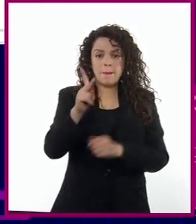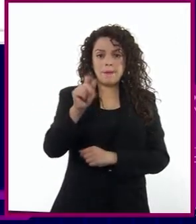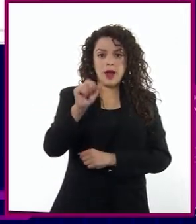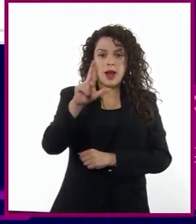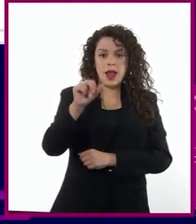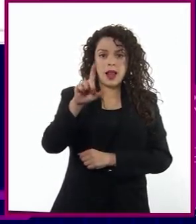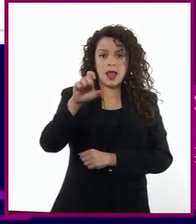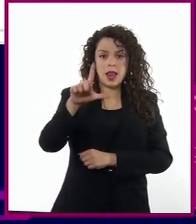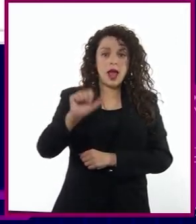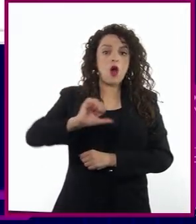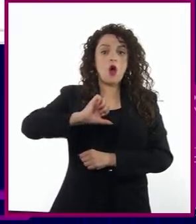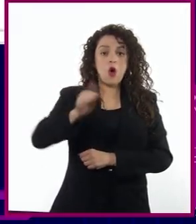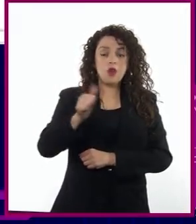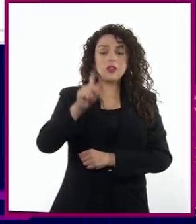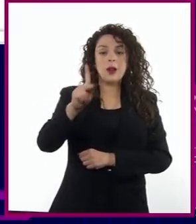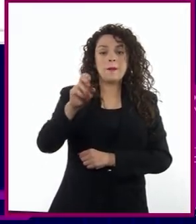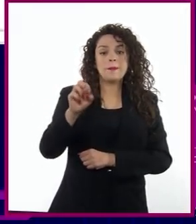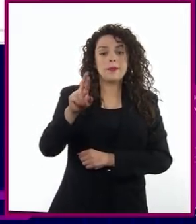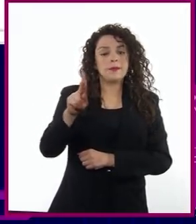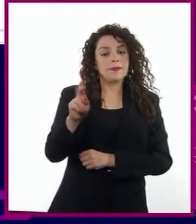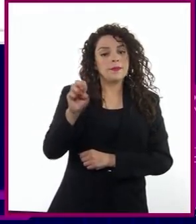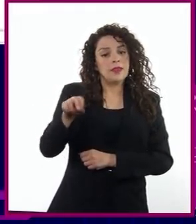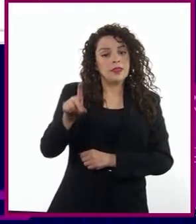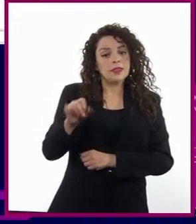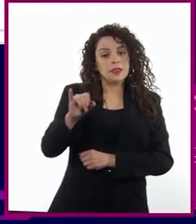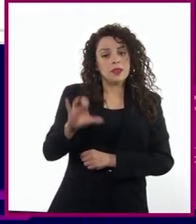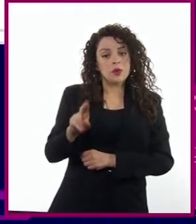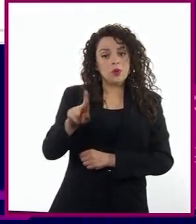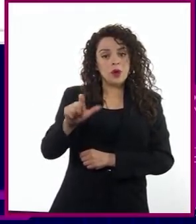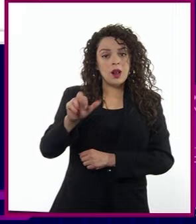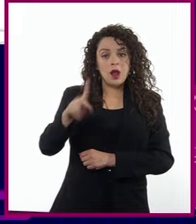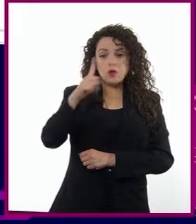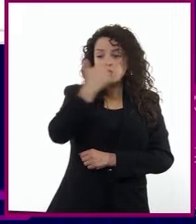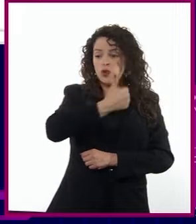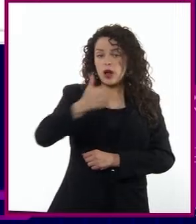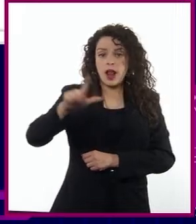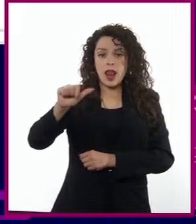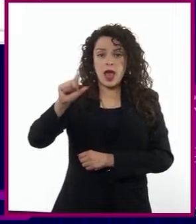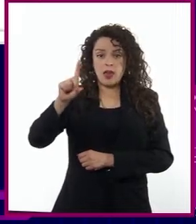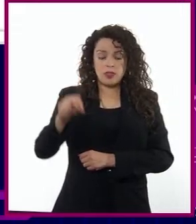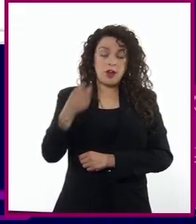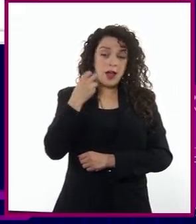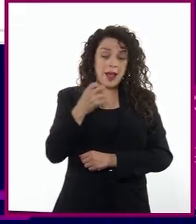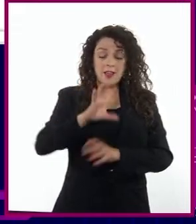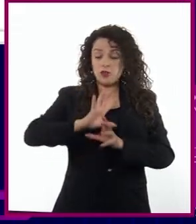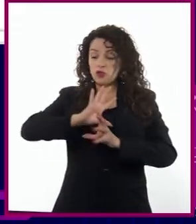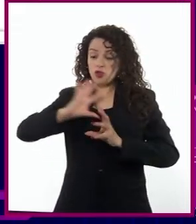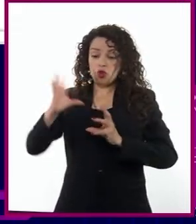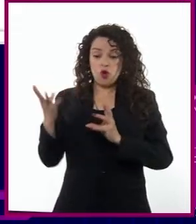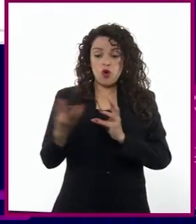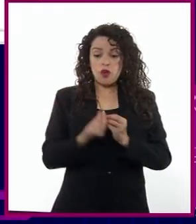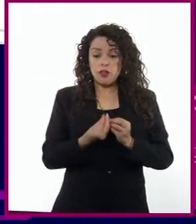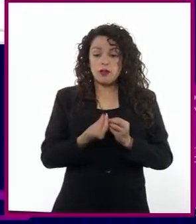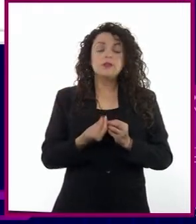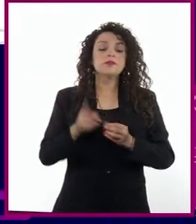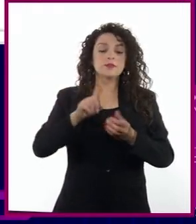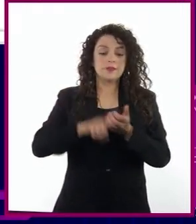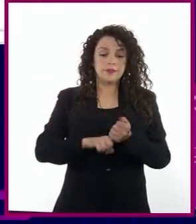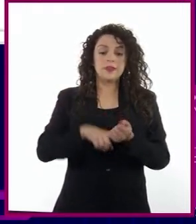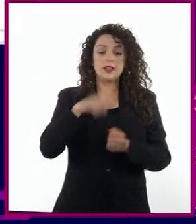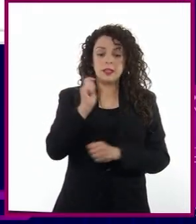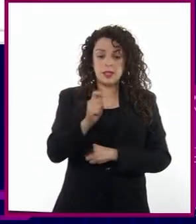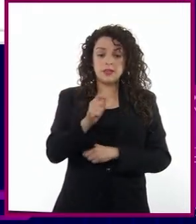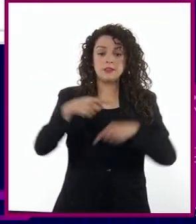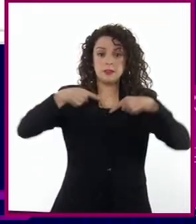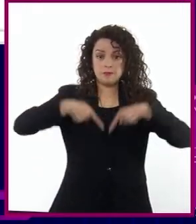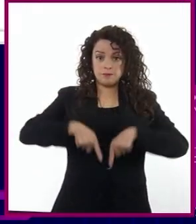son perpendiculares a cada uno de los lados de ellas, de tal manera que todas sus secciones transversales paralelas